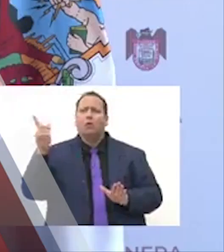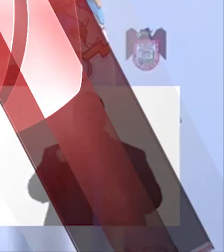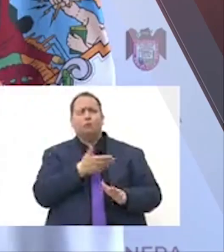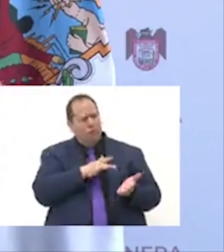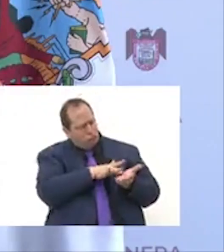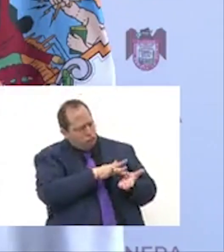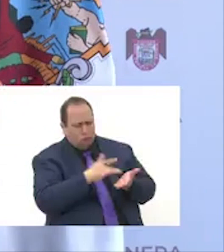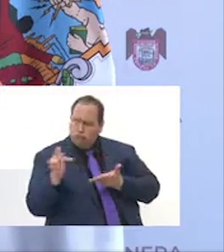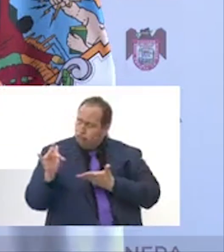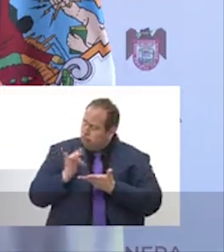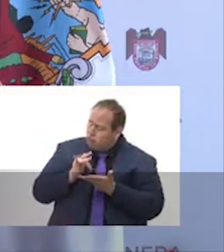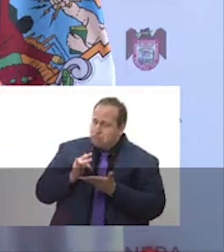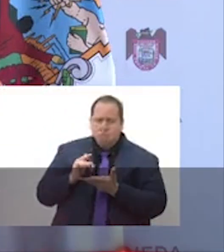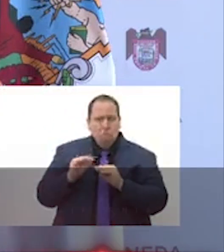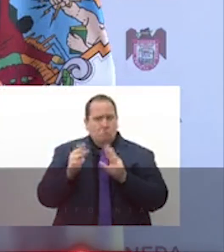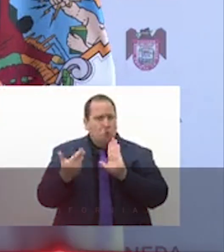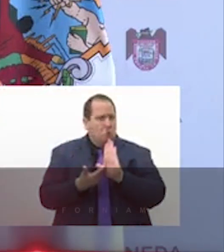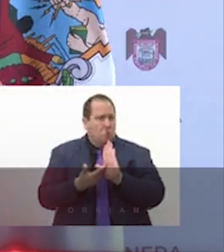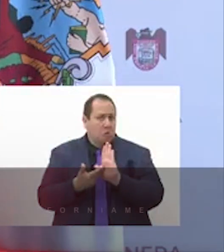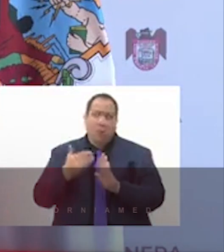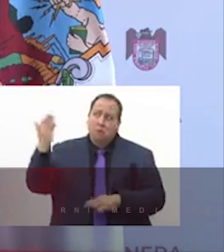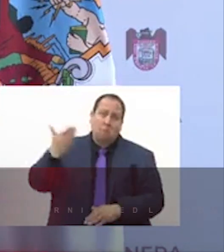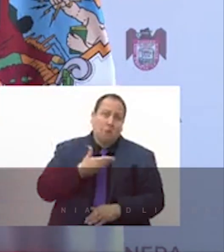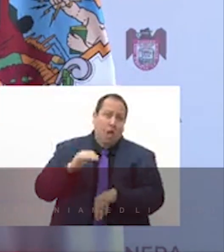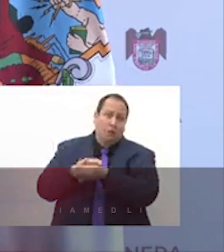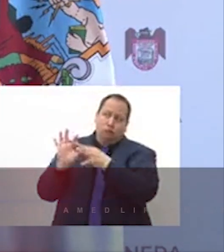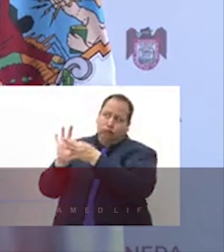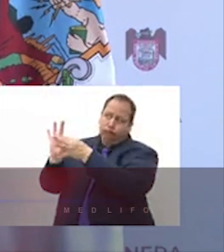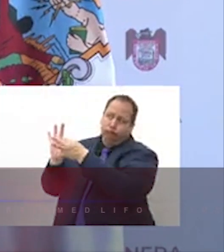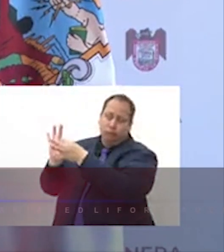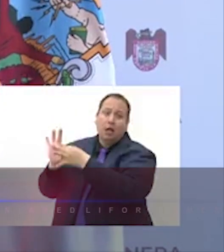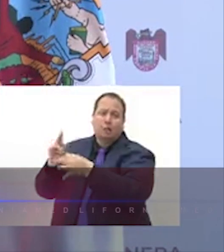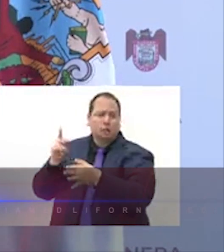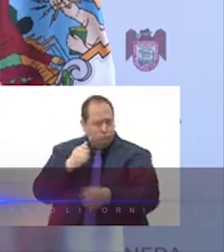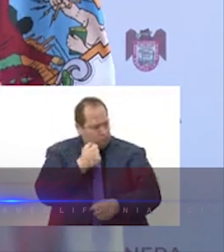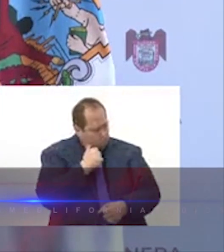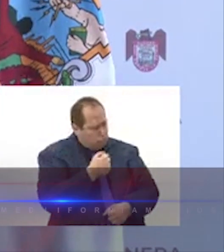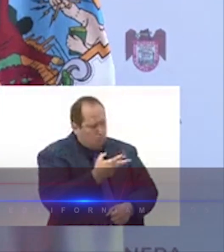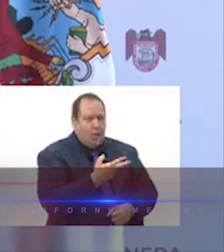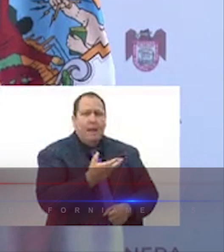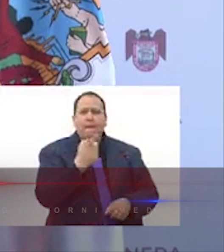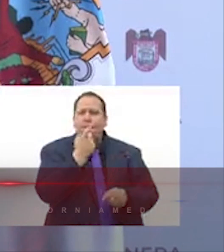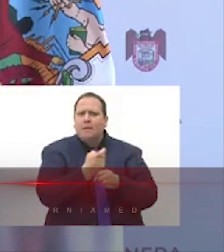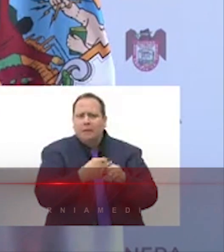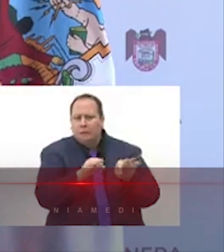Valdés. El presidente podrá tener amigos, pero también me lo comentó,